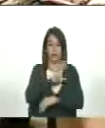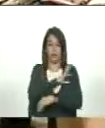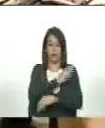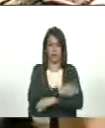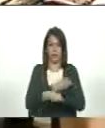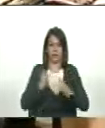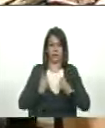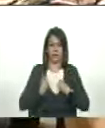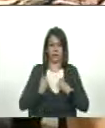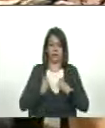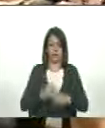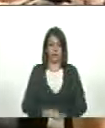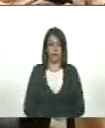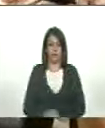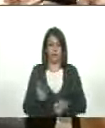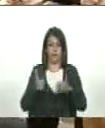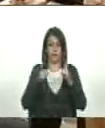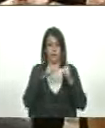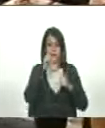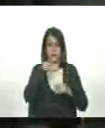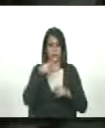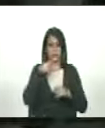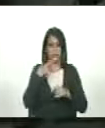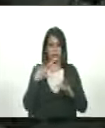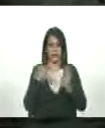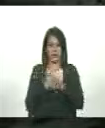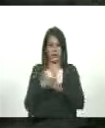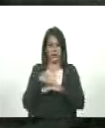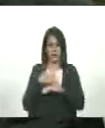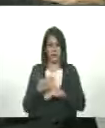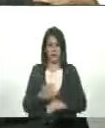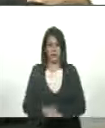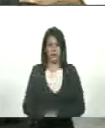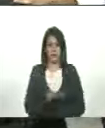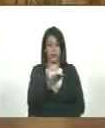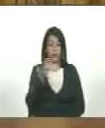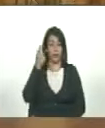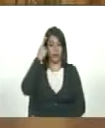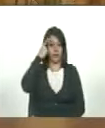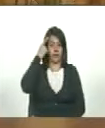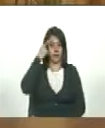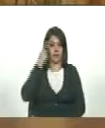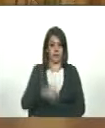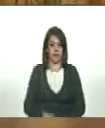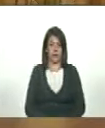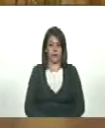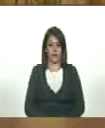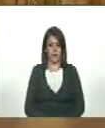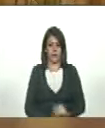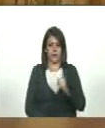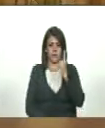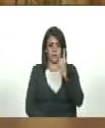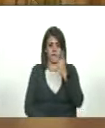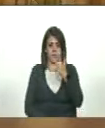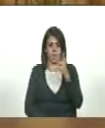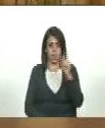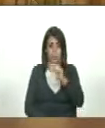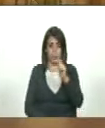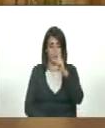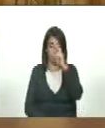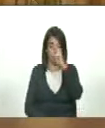vivas y que permitió también, ustedes saben, que el primer trimestre del